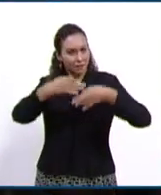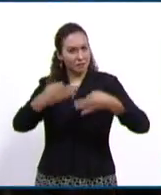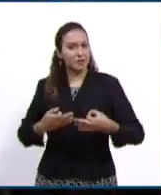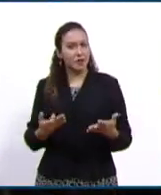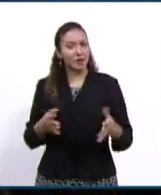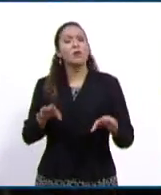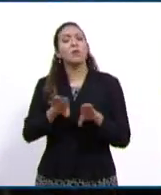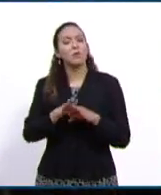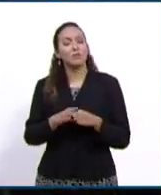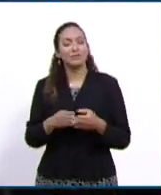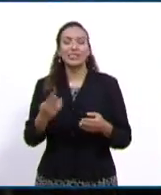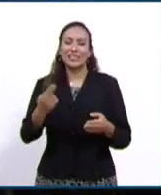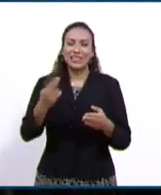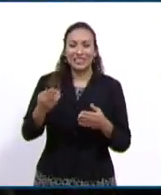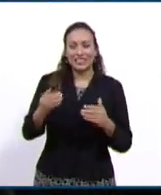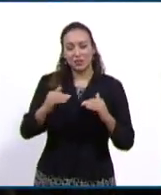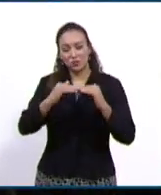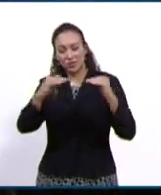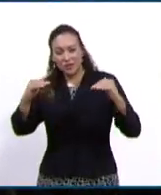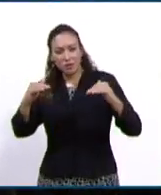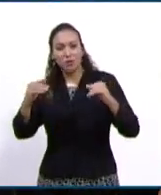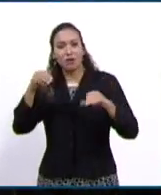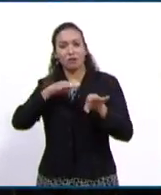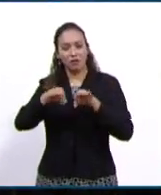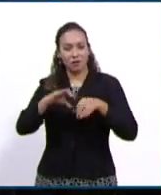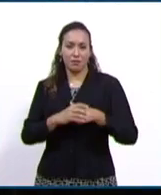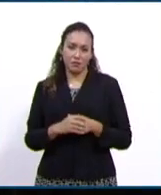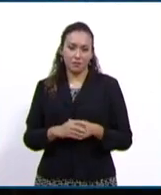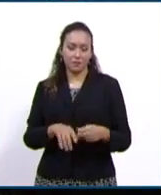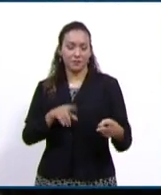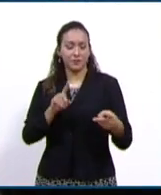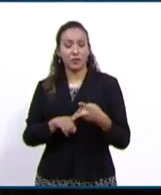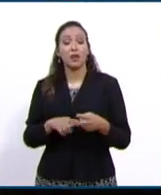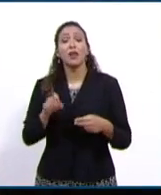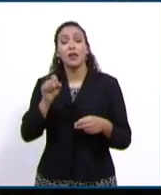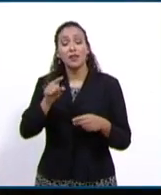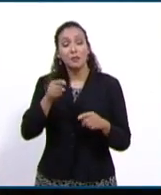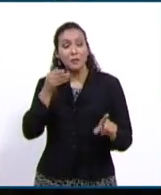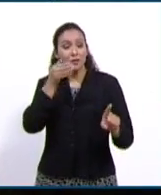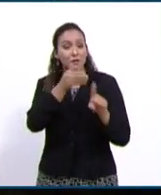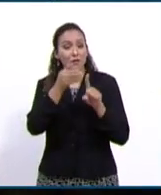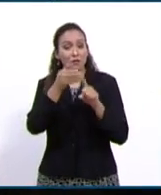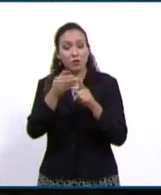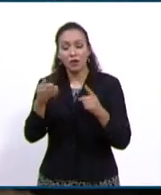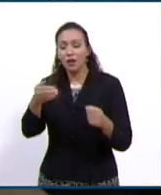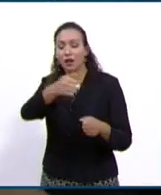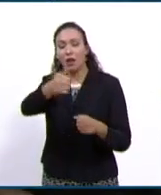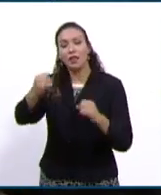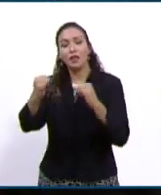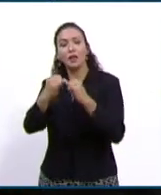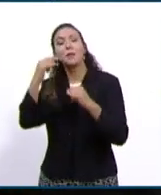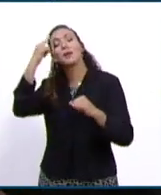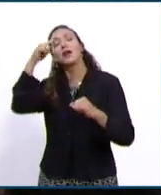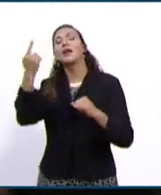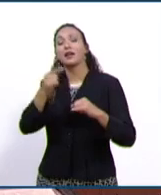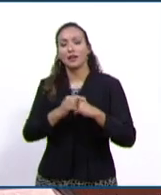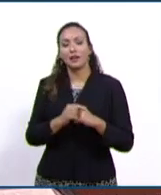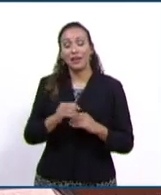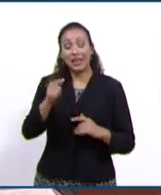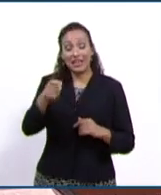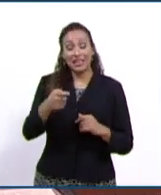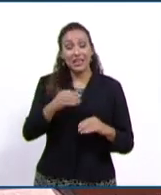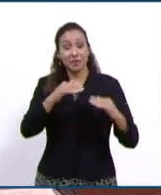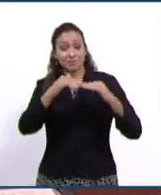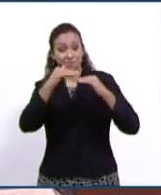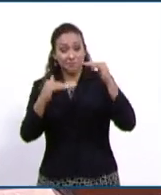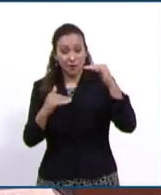procesal para llevar actos de investigación, por ejemplo, y la aplicación de los enfoques diferenciales a fin de que las desigualdades estructurales no